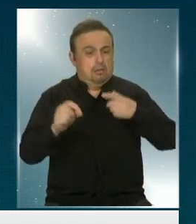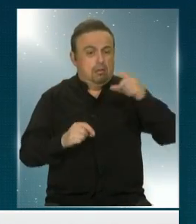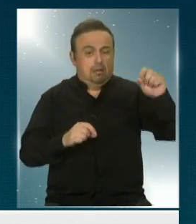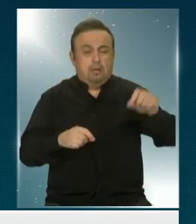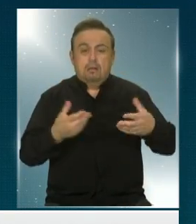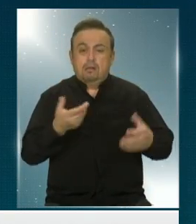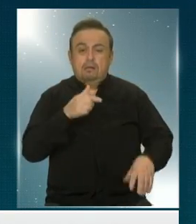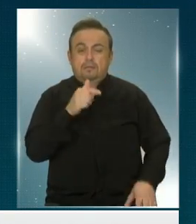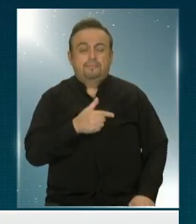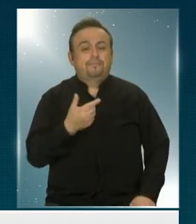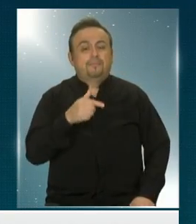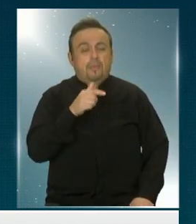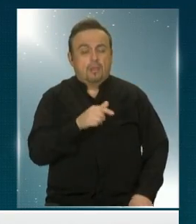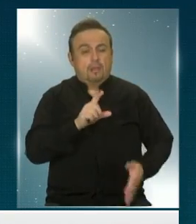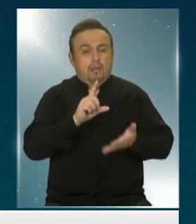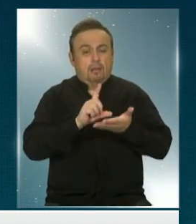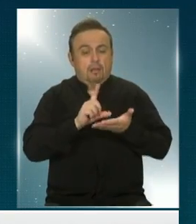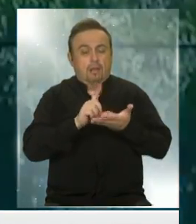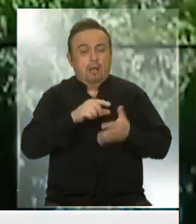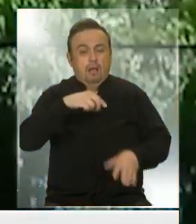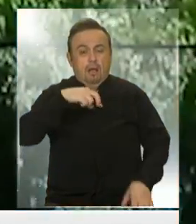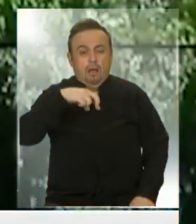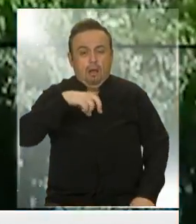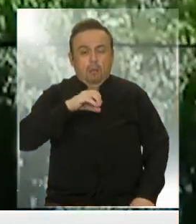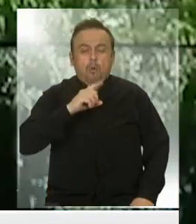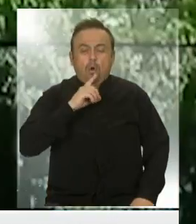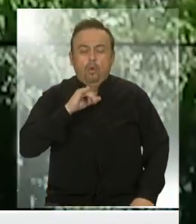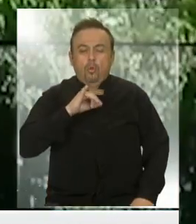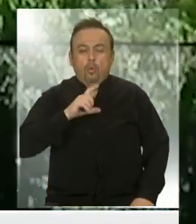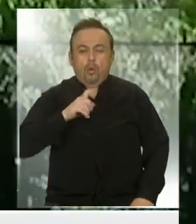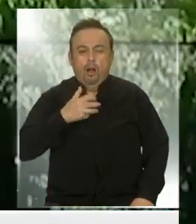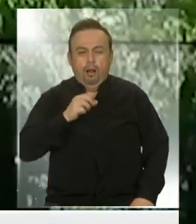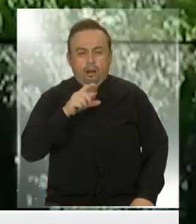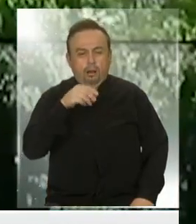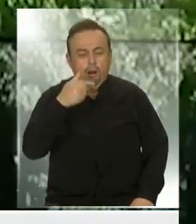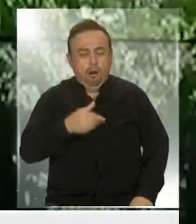calles, precisamente en el sector de Portugal, donde comienza el barrio Las Tarrias, ingresó.